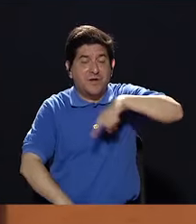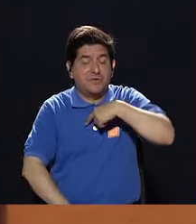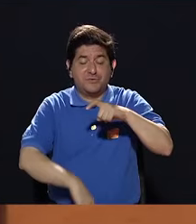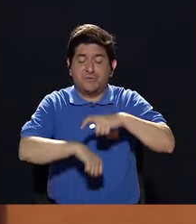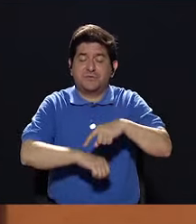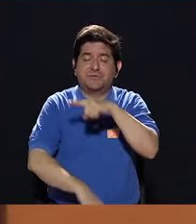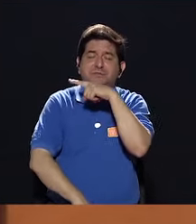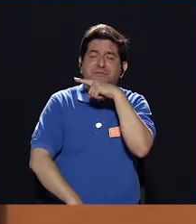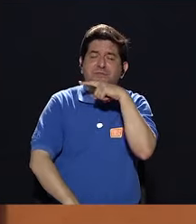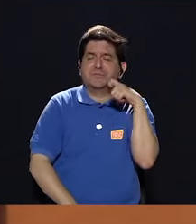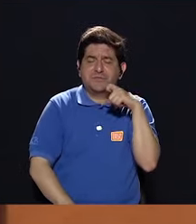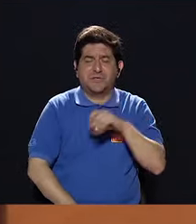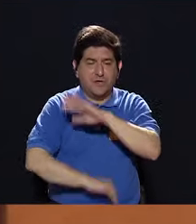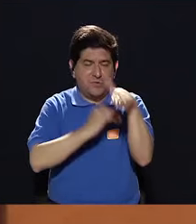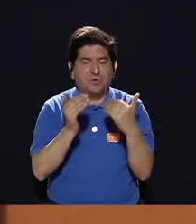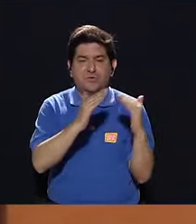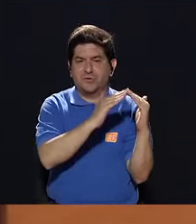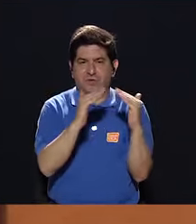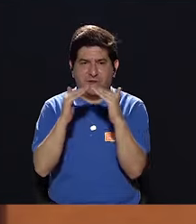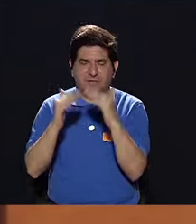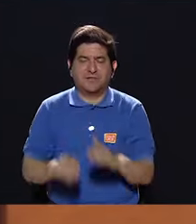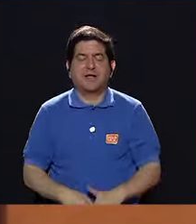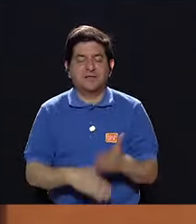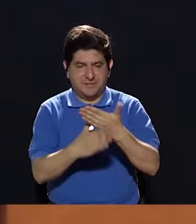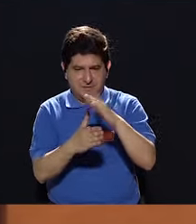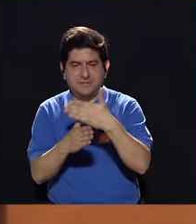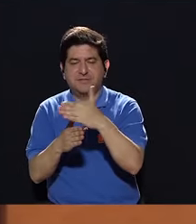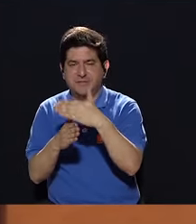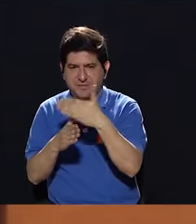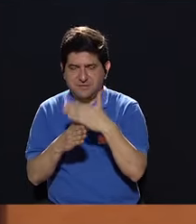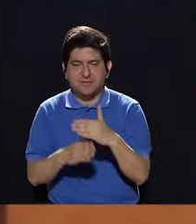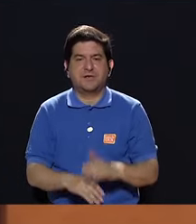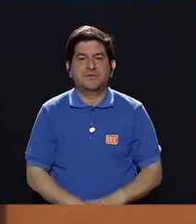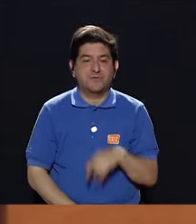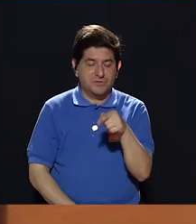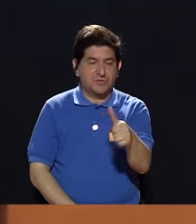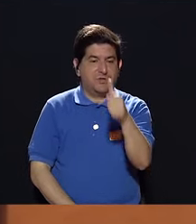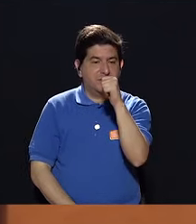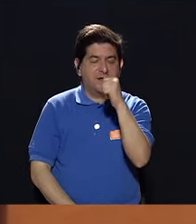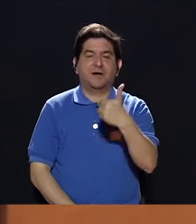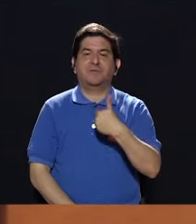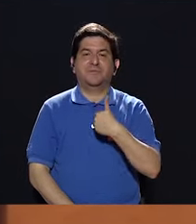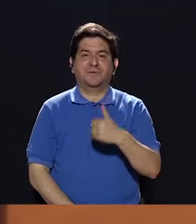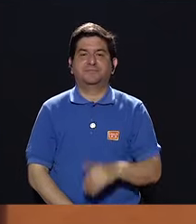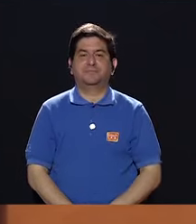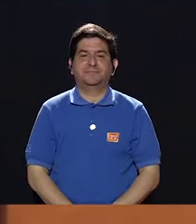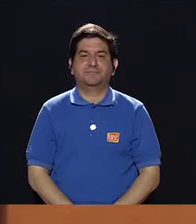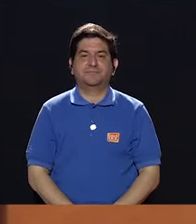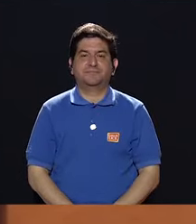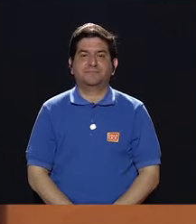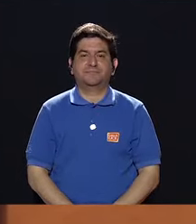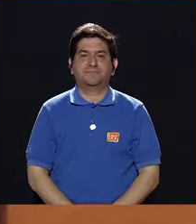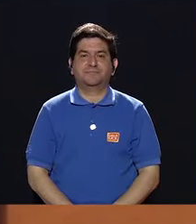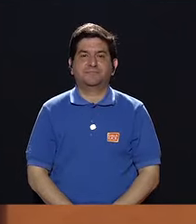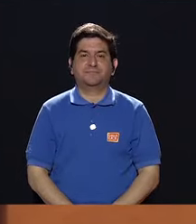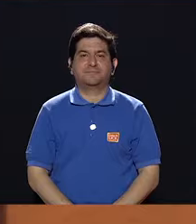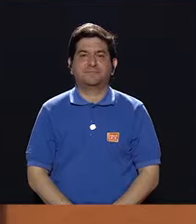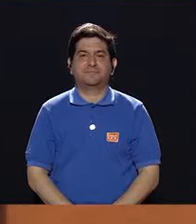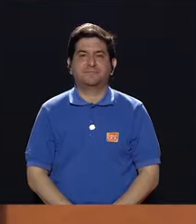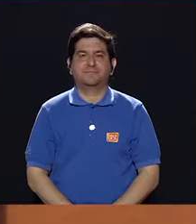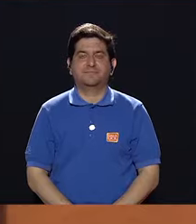que en el verano todos los hogares sean abastecidos por el líquido precioso, ¿verdad?, que es el